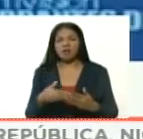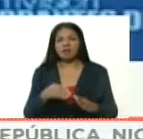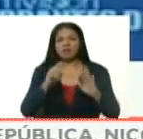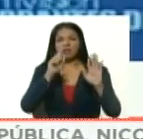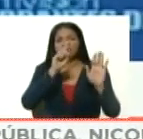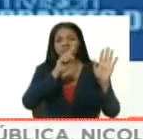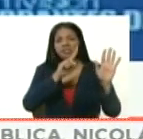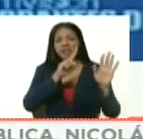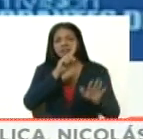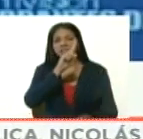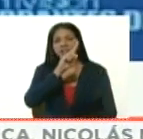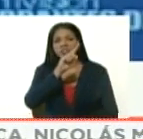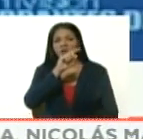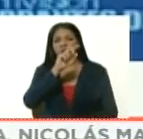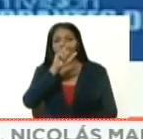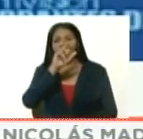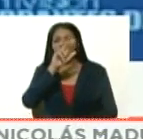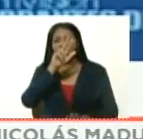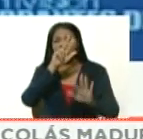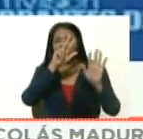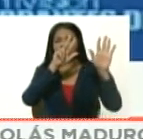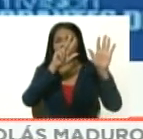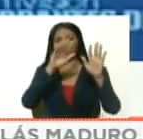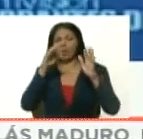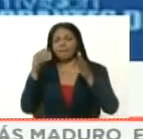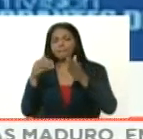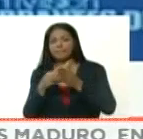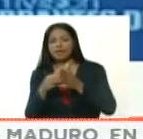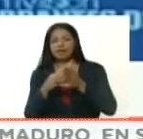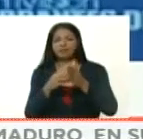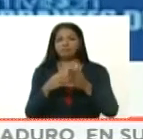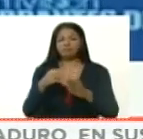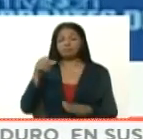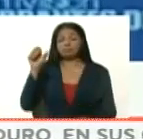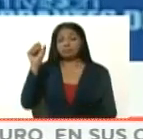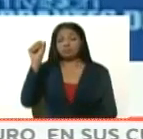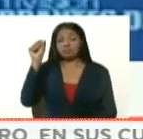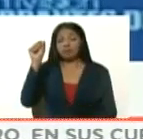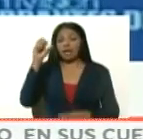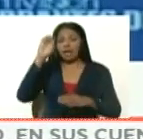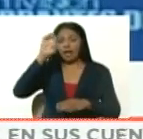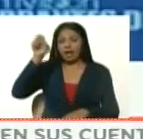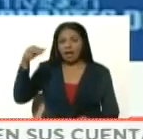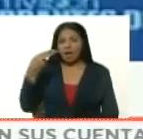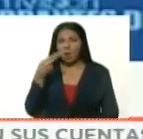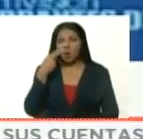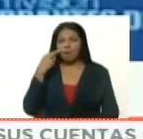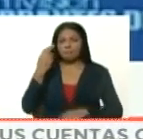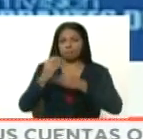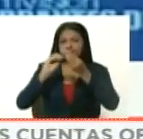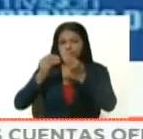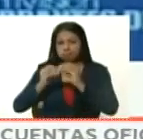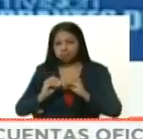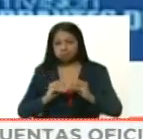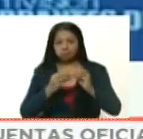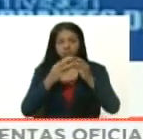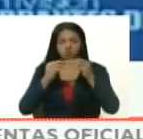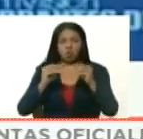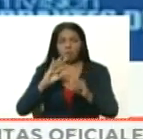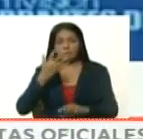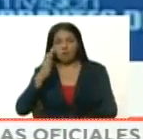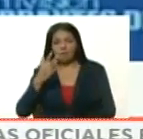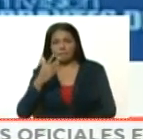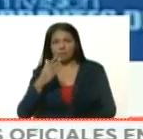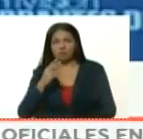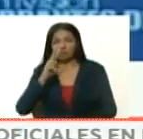3.108.000 euros para comprar y equipar de manera inmediata por lo menos